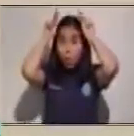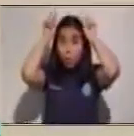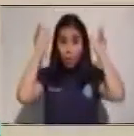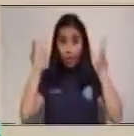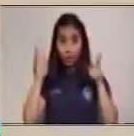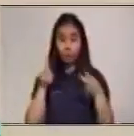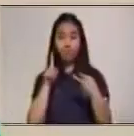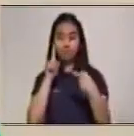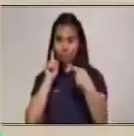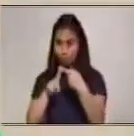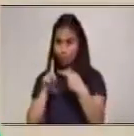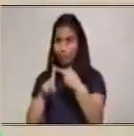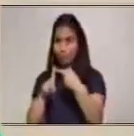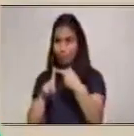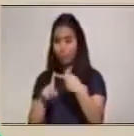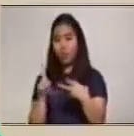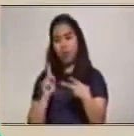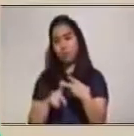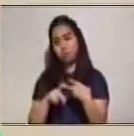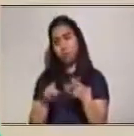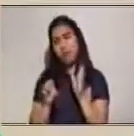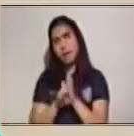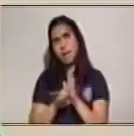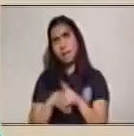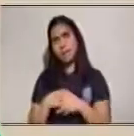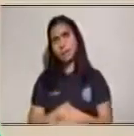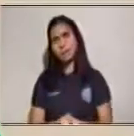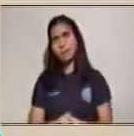¿sí? De animales